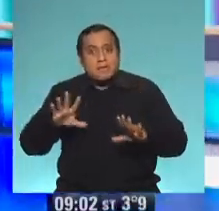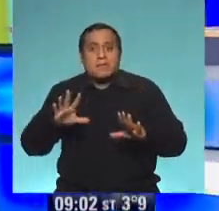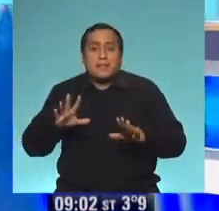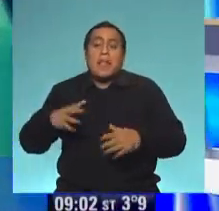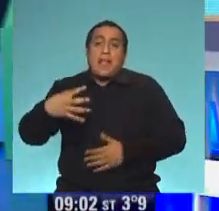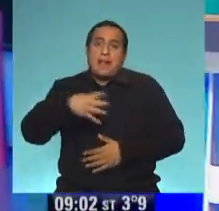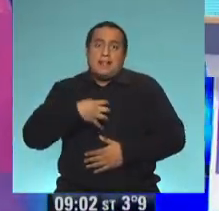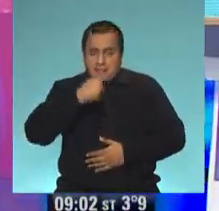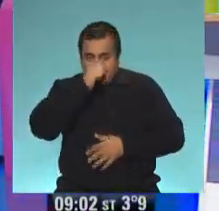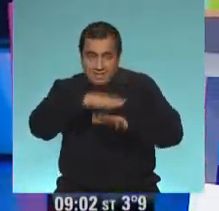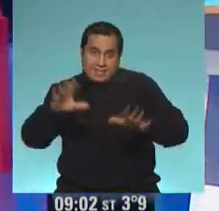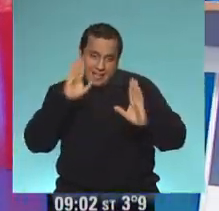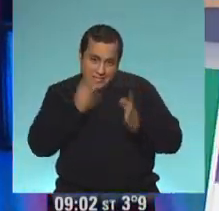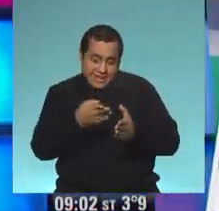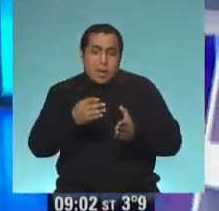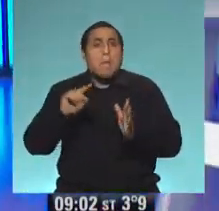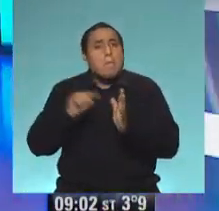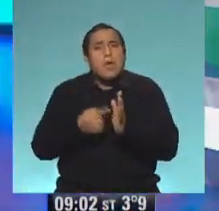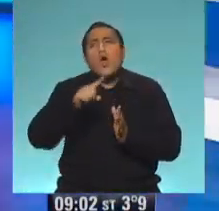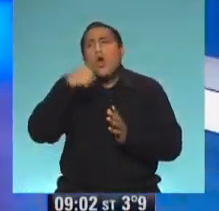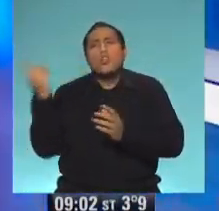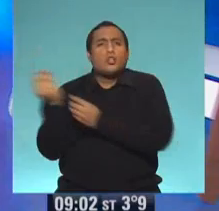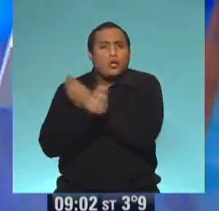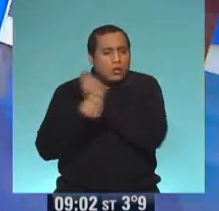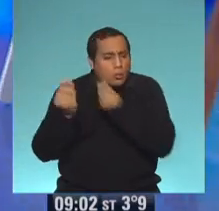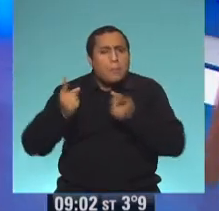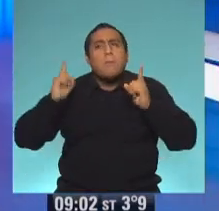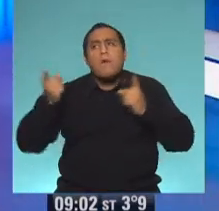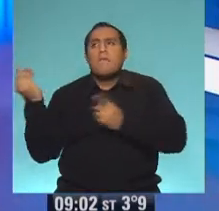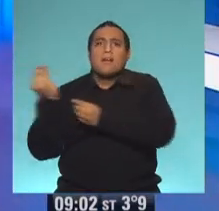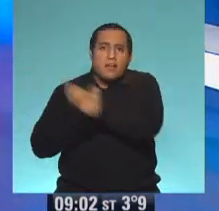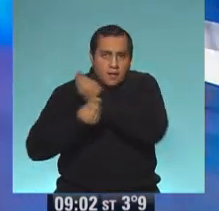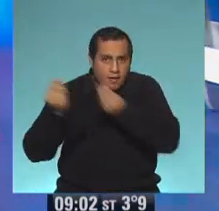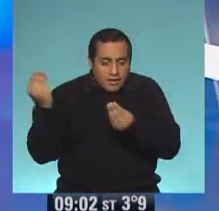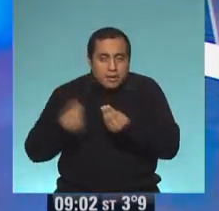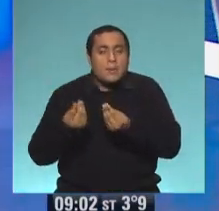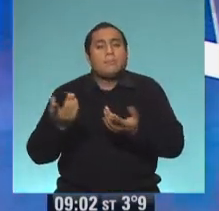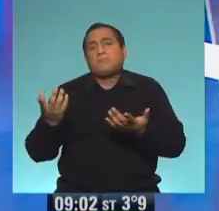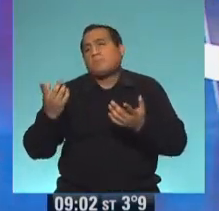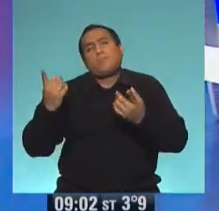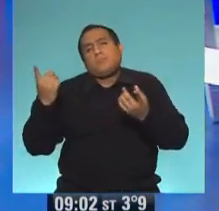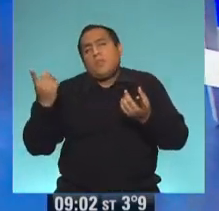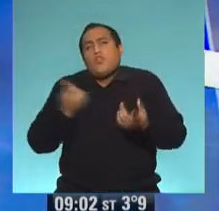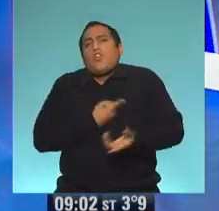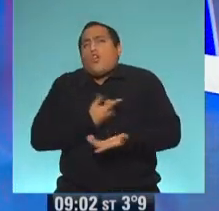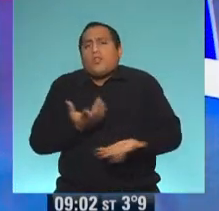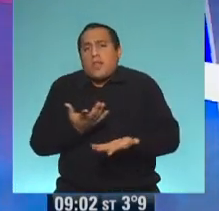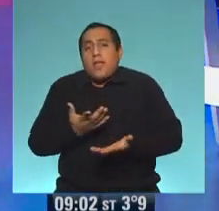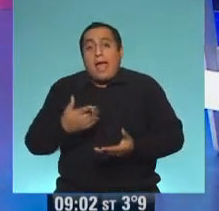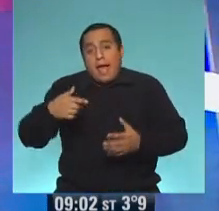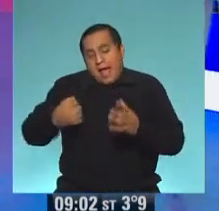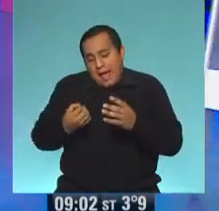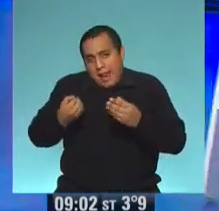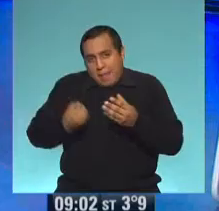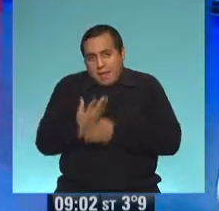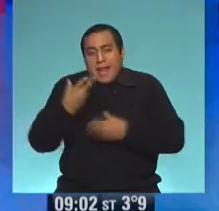clase de Inicial, porque nosotros estamos en Inicial, pero también hay otros conductores, otros profes, otras seños. ¿En dónde? Claro, iniciamos la mañana para